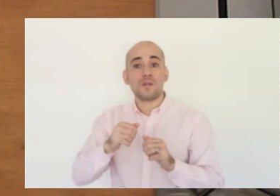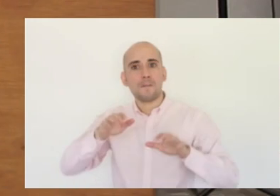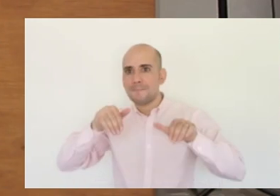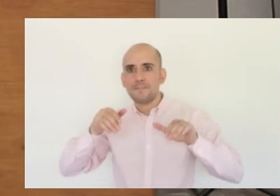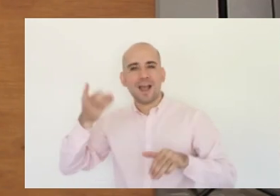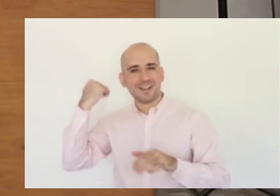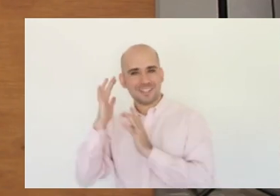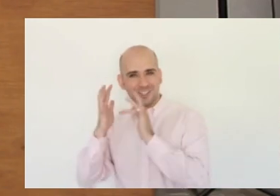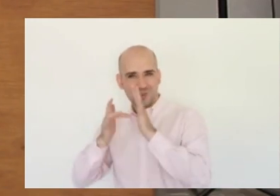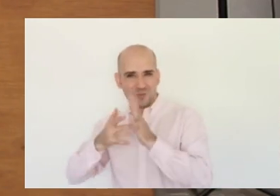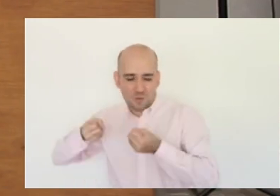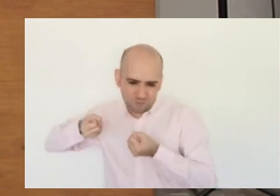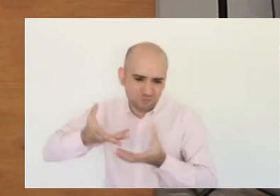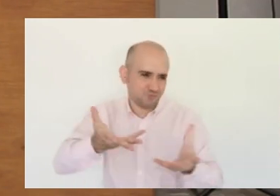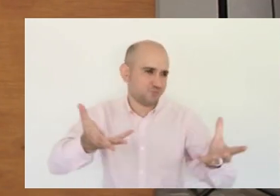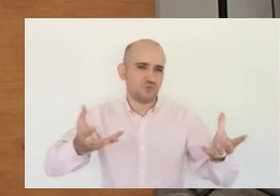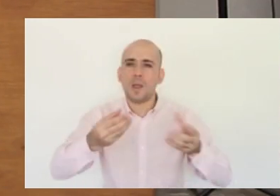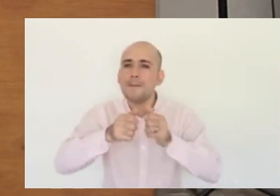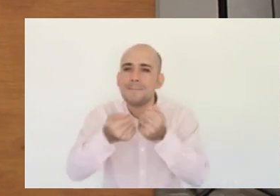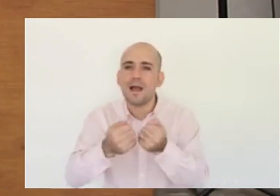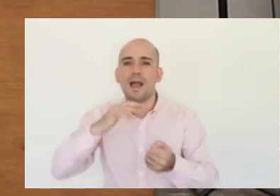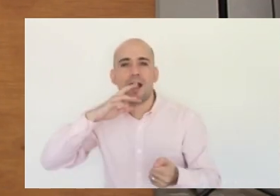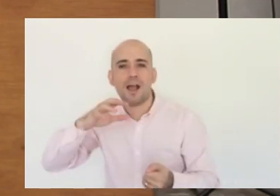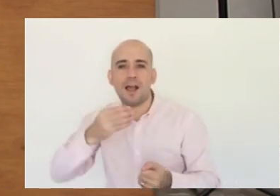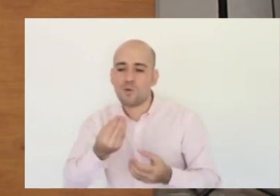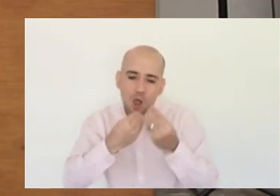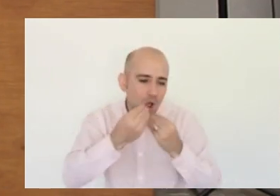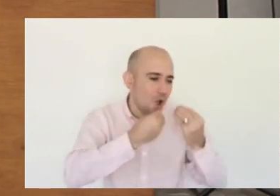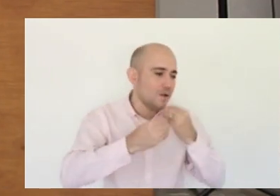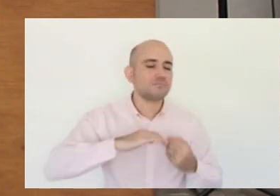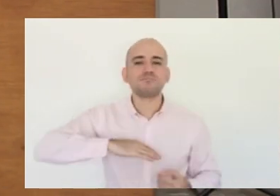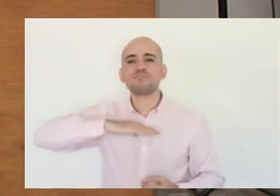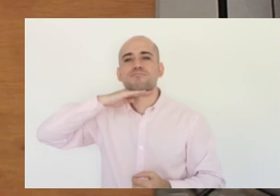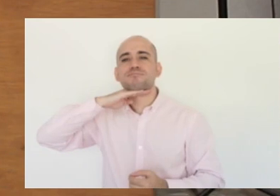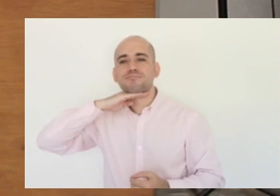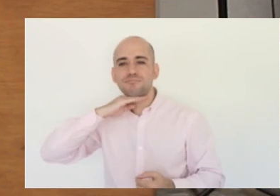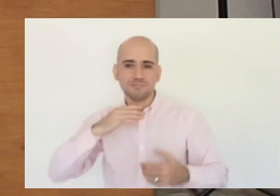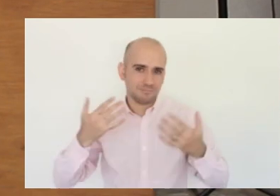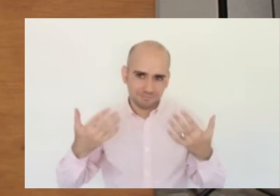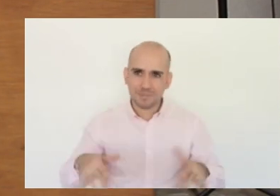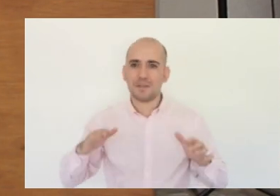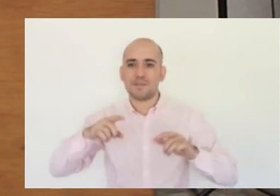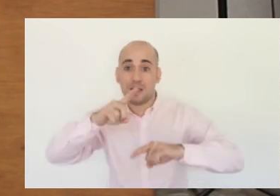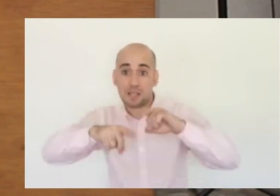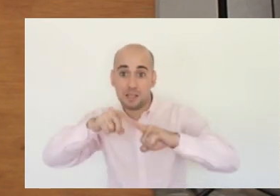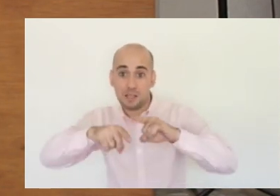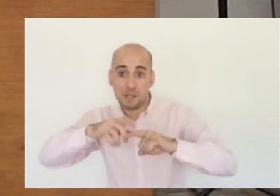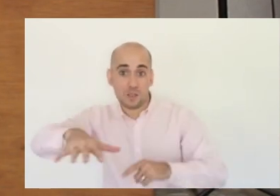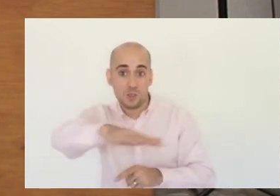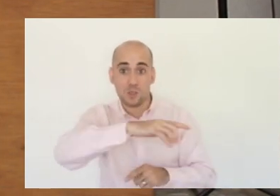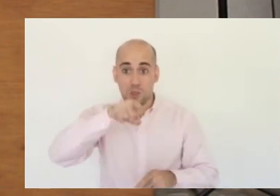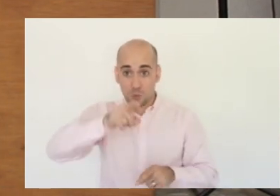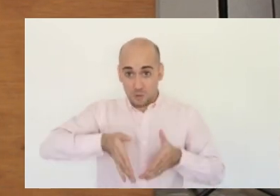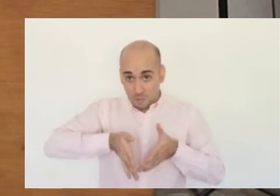agua, que se multiplican como el milagro de Nazareno, para satisfacer el hambre de sentirse en armonía con la